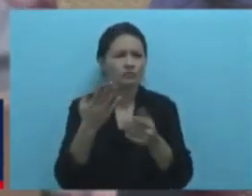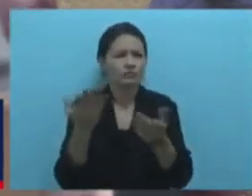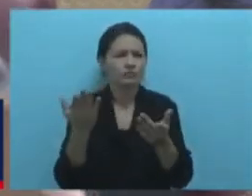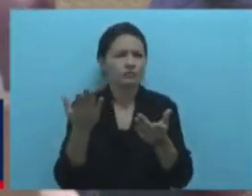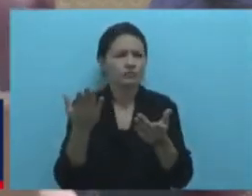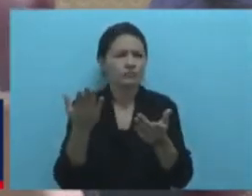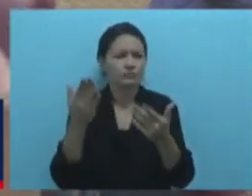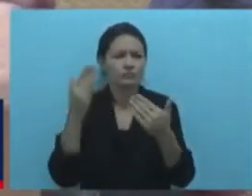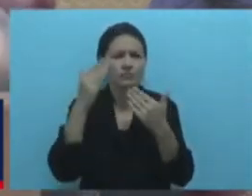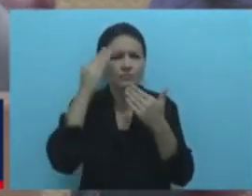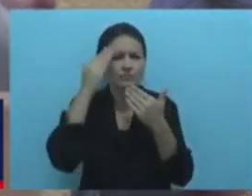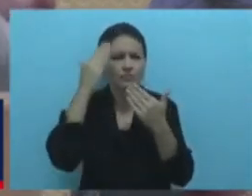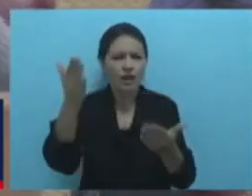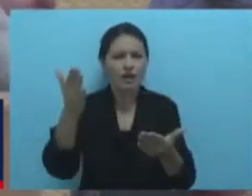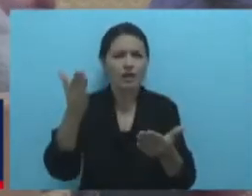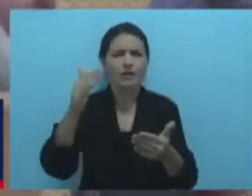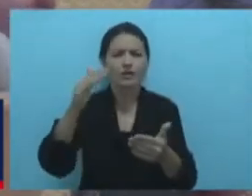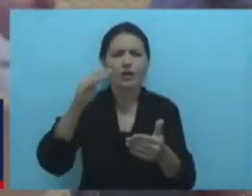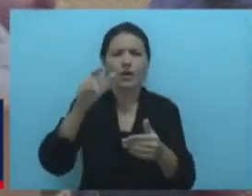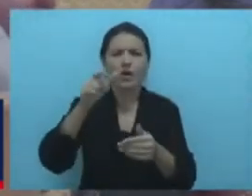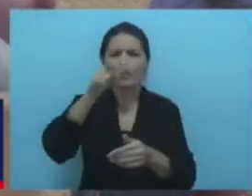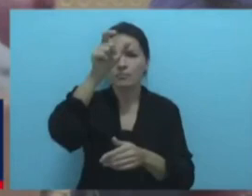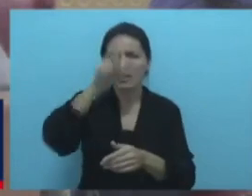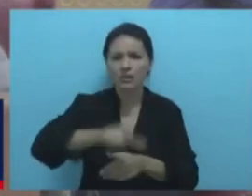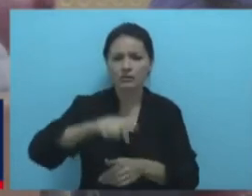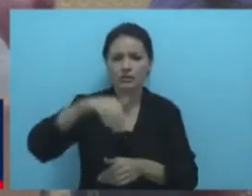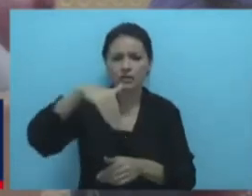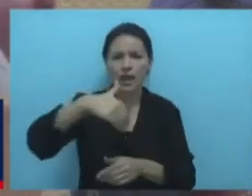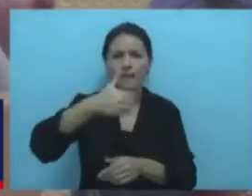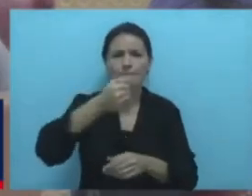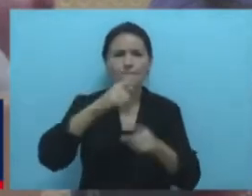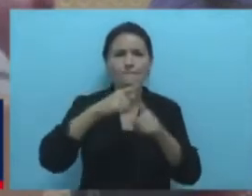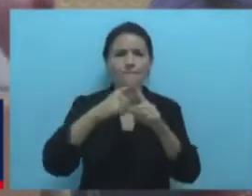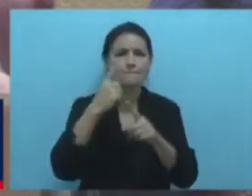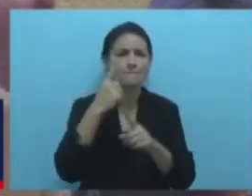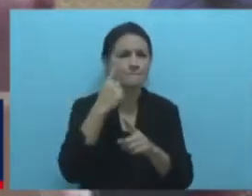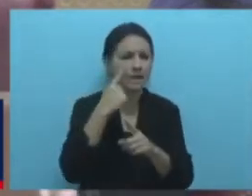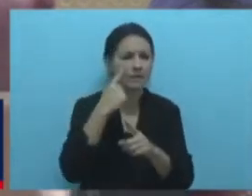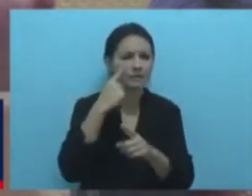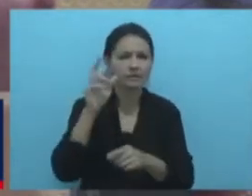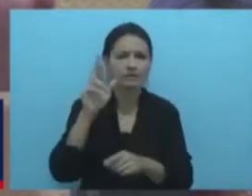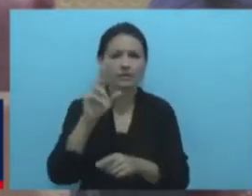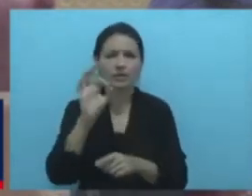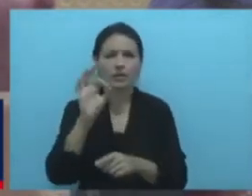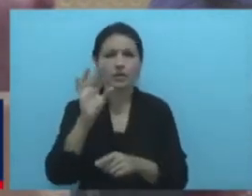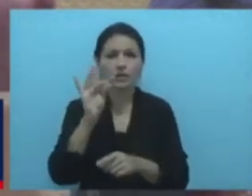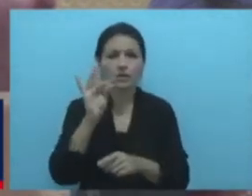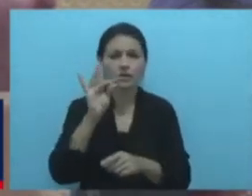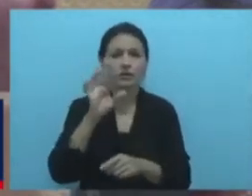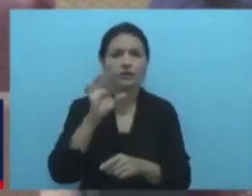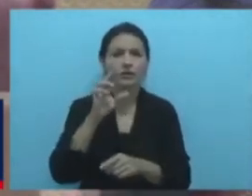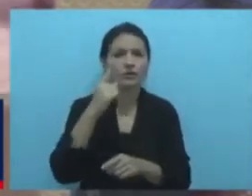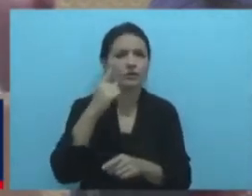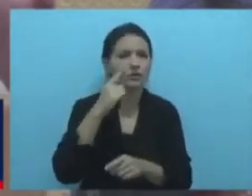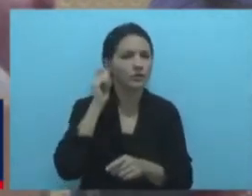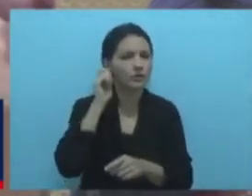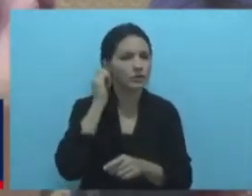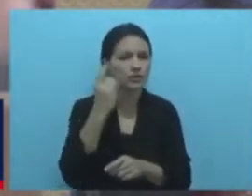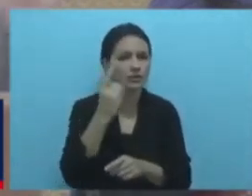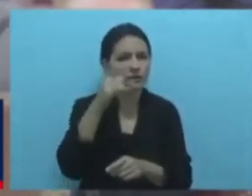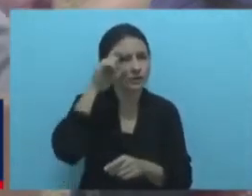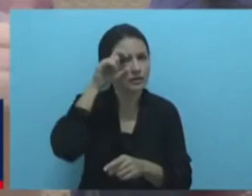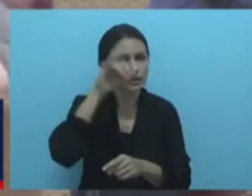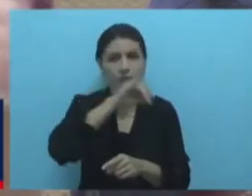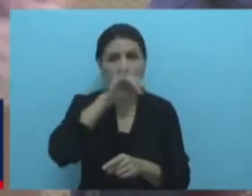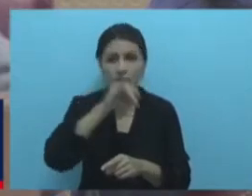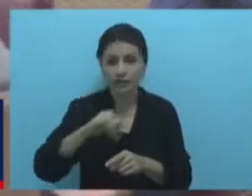mundo volvieron a generar una atención pública internacional tal como se había generado con el atentado contra el